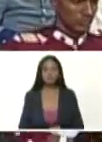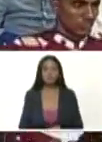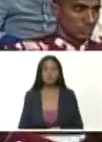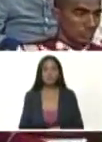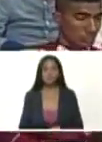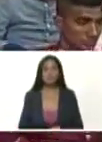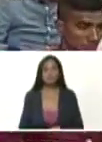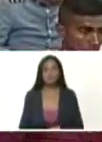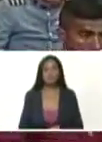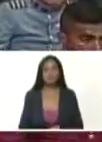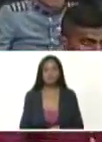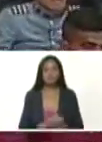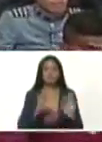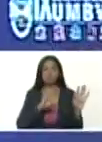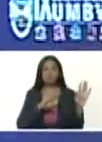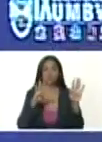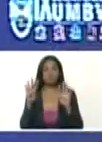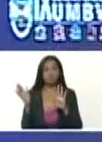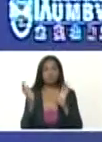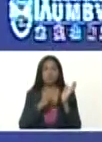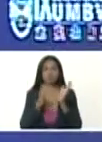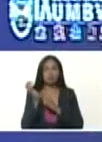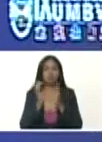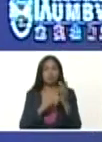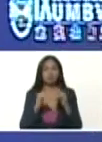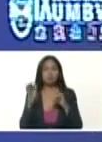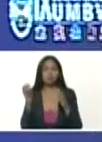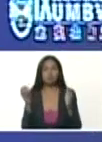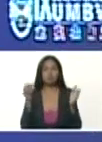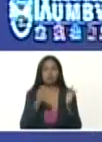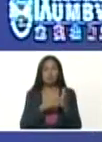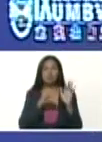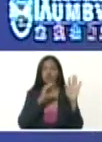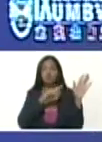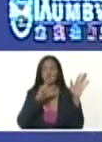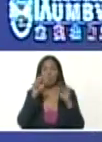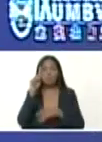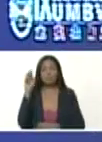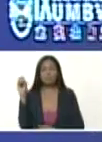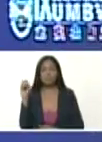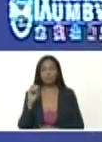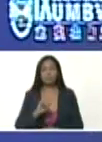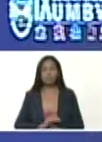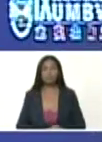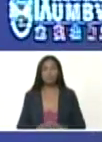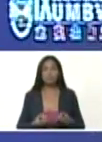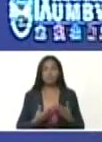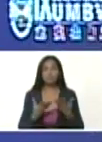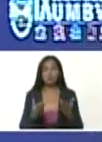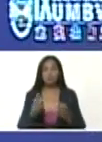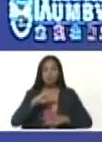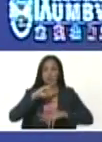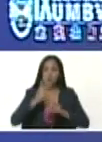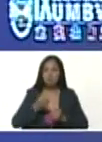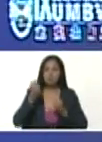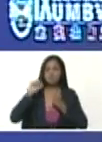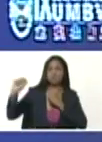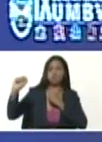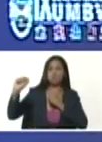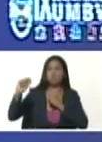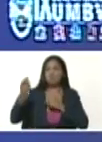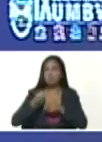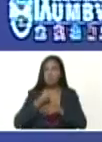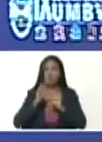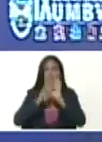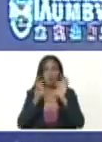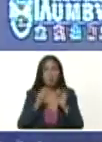El 19 de abril de 1810 expresó una fuerza de rebeldía, una búsqueda